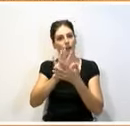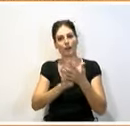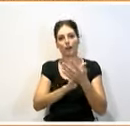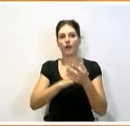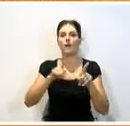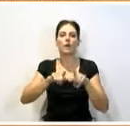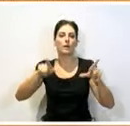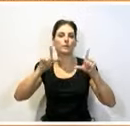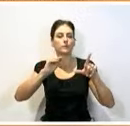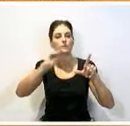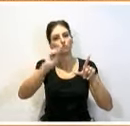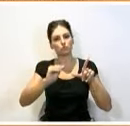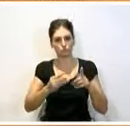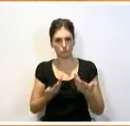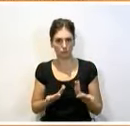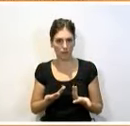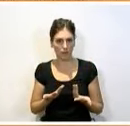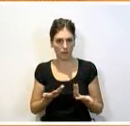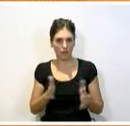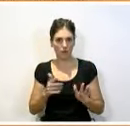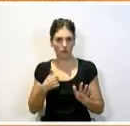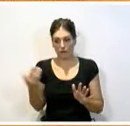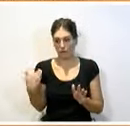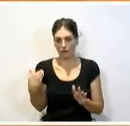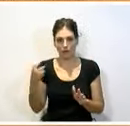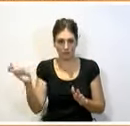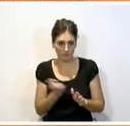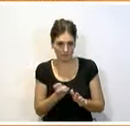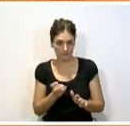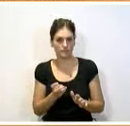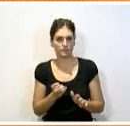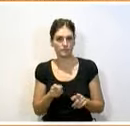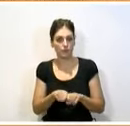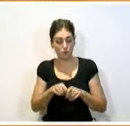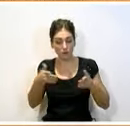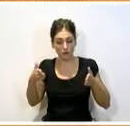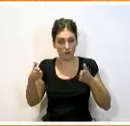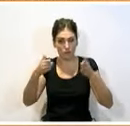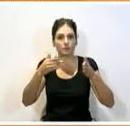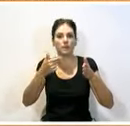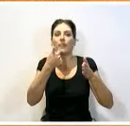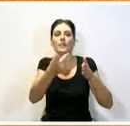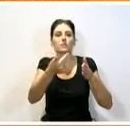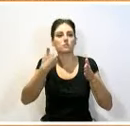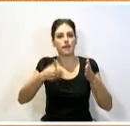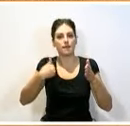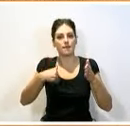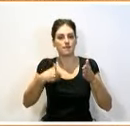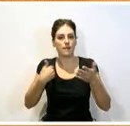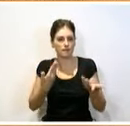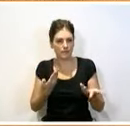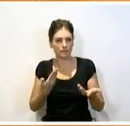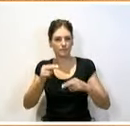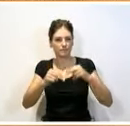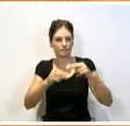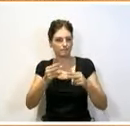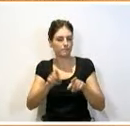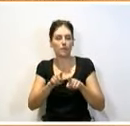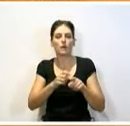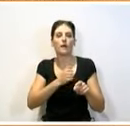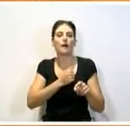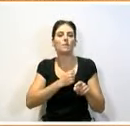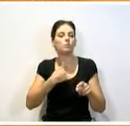balconcito parlamentario, pero es que acabamos de llegar. El recorrido se lo acabo de decir. Obras son amores que no buenas razones. Yo le he dado